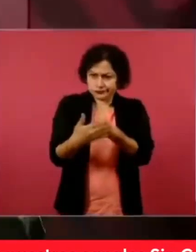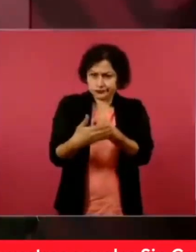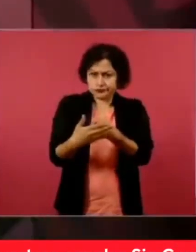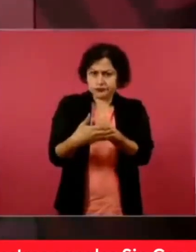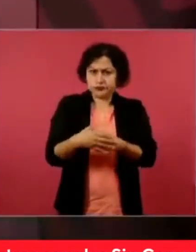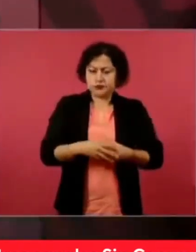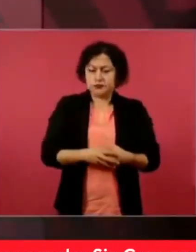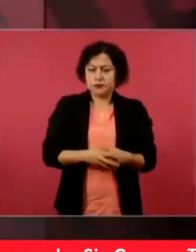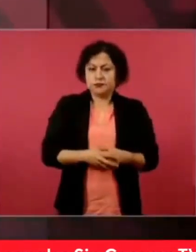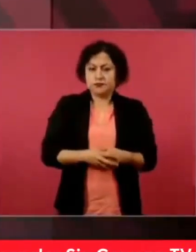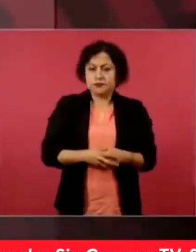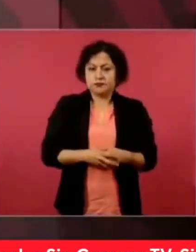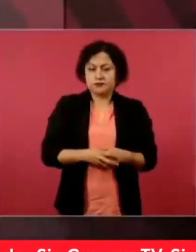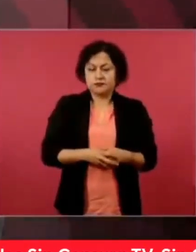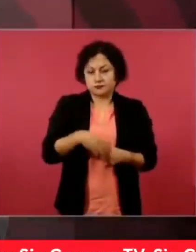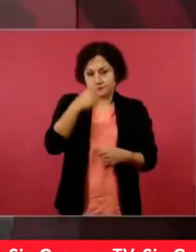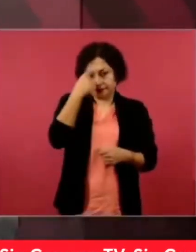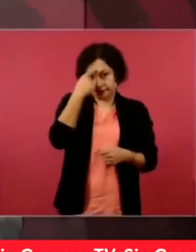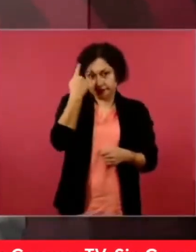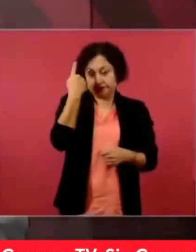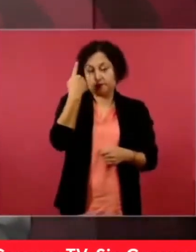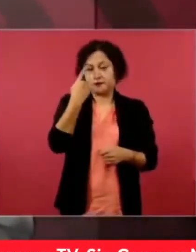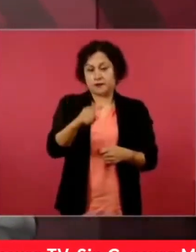para antes de que concluya